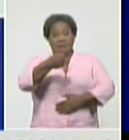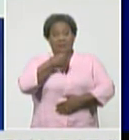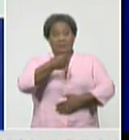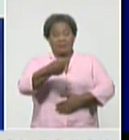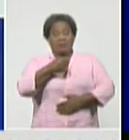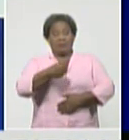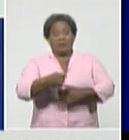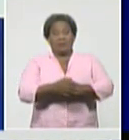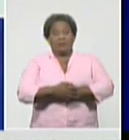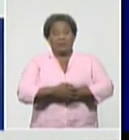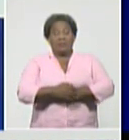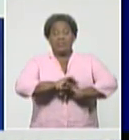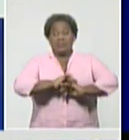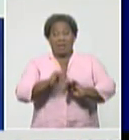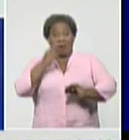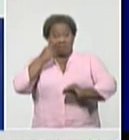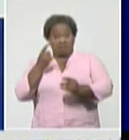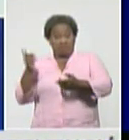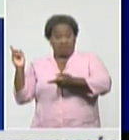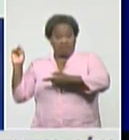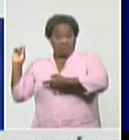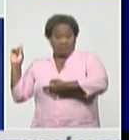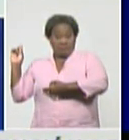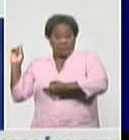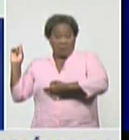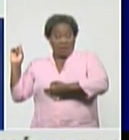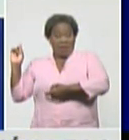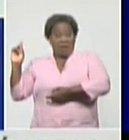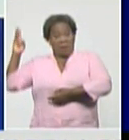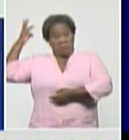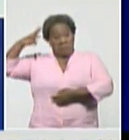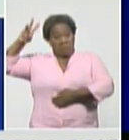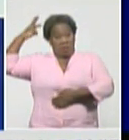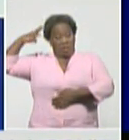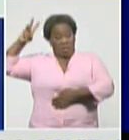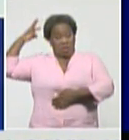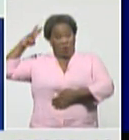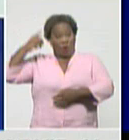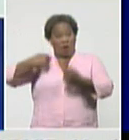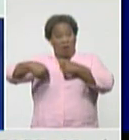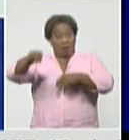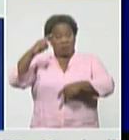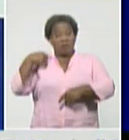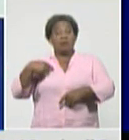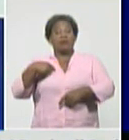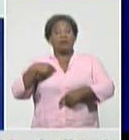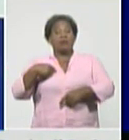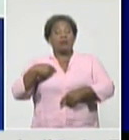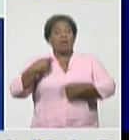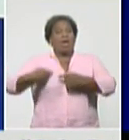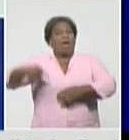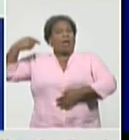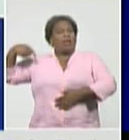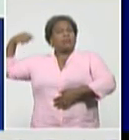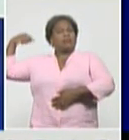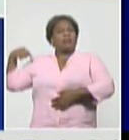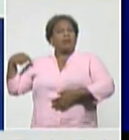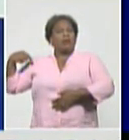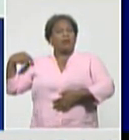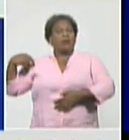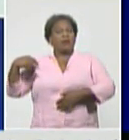ya ahí, como ustedes ven, pues ayer se informaron, o antier, esta información es de hace 2 días,